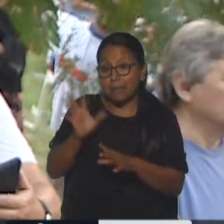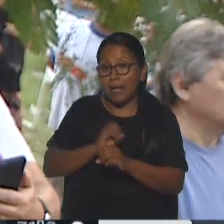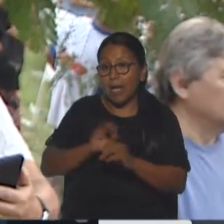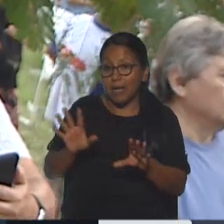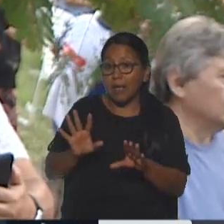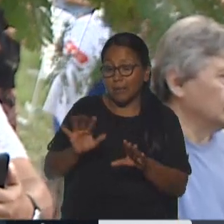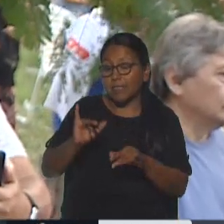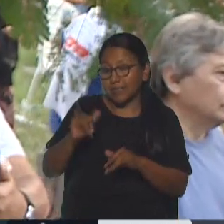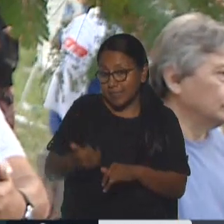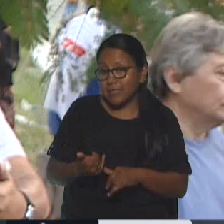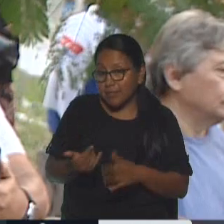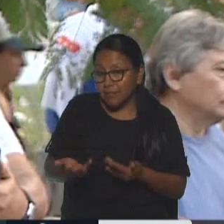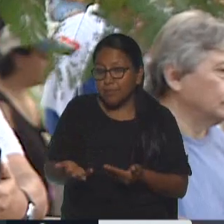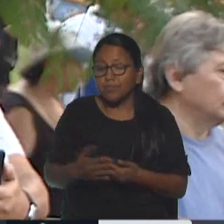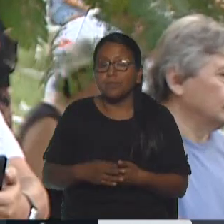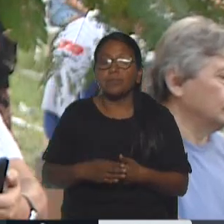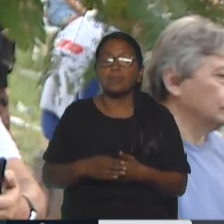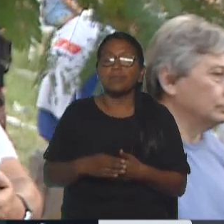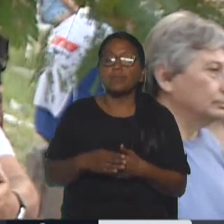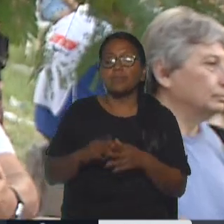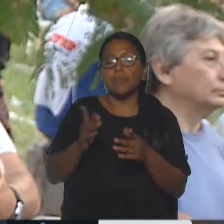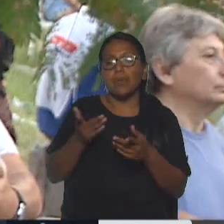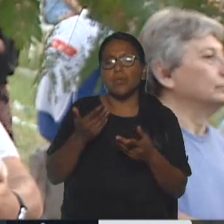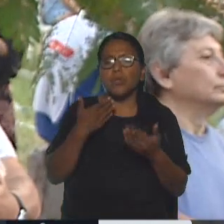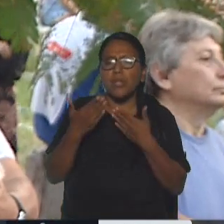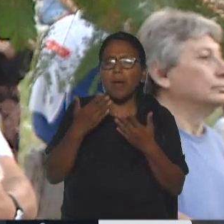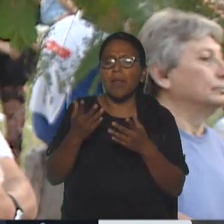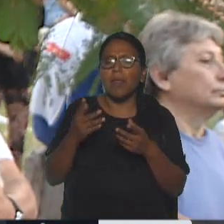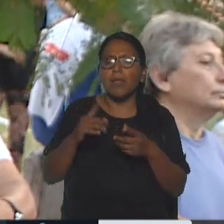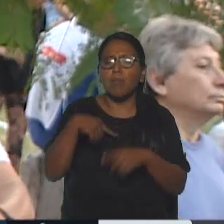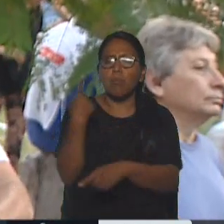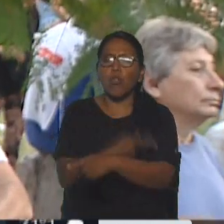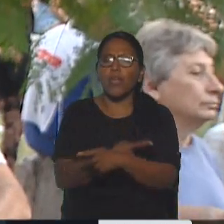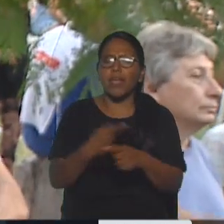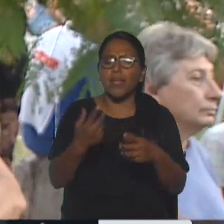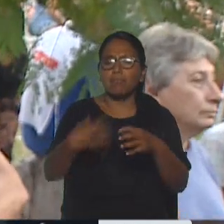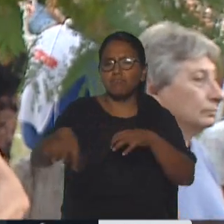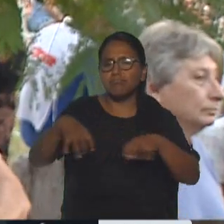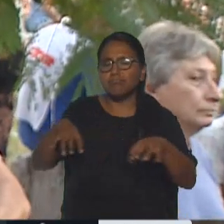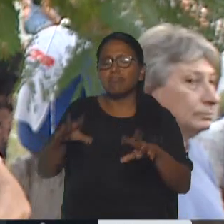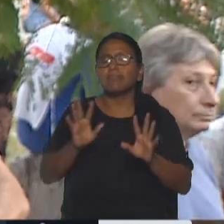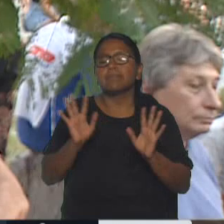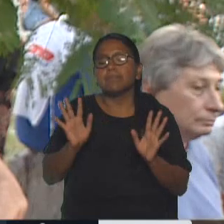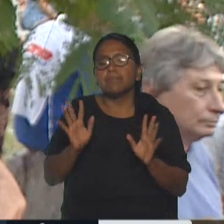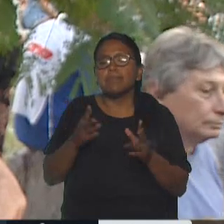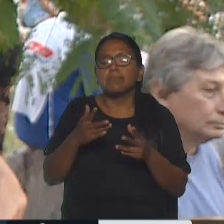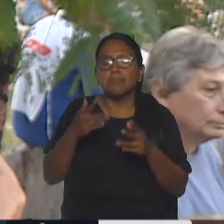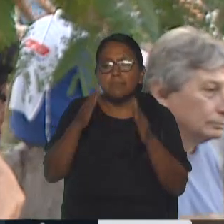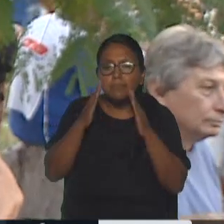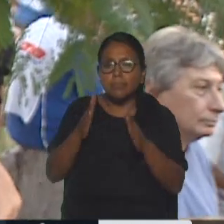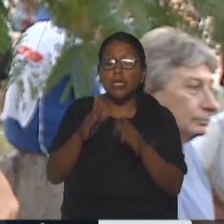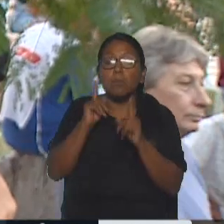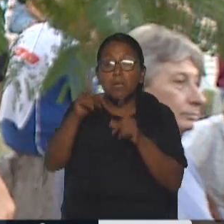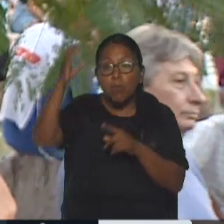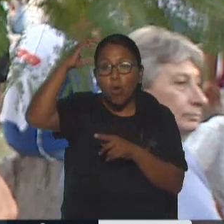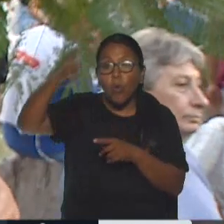es el más resonante, sin ningún lugar a duda. Y cuando se habla de la división de poderes, me parece que no hay que perder de vista que los propios